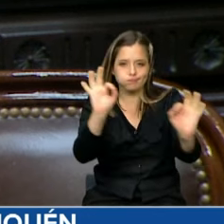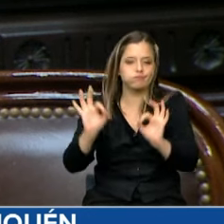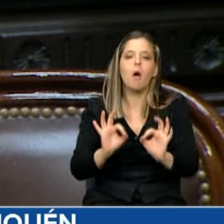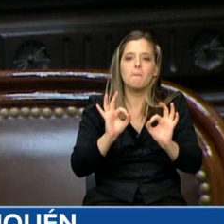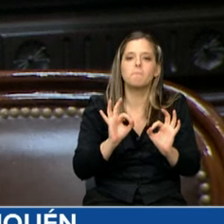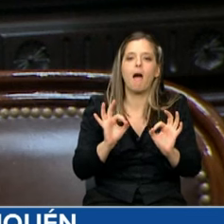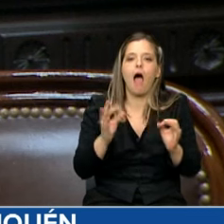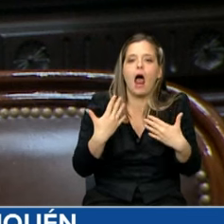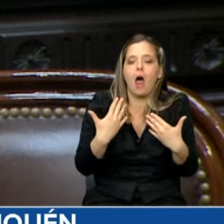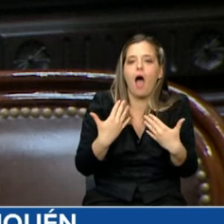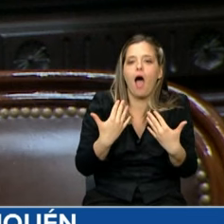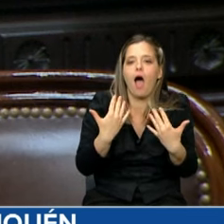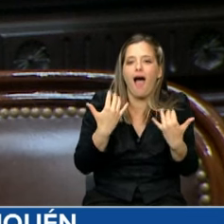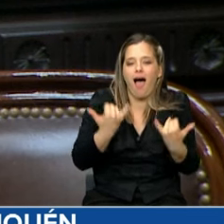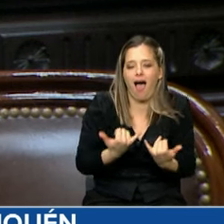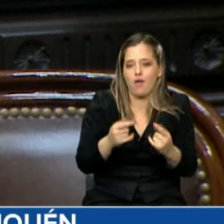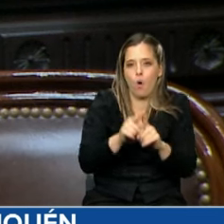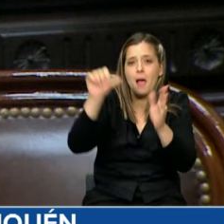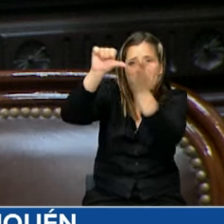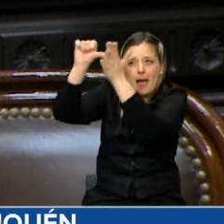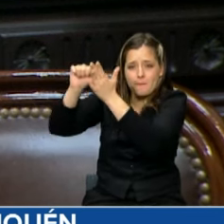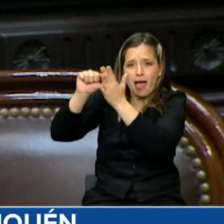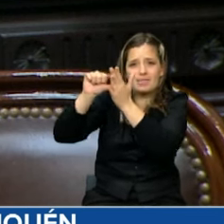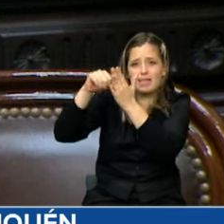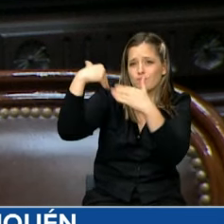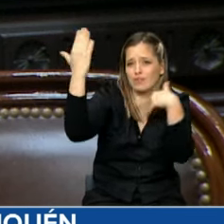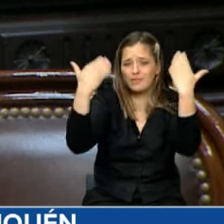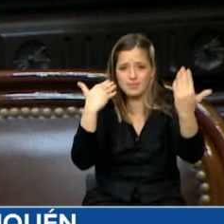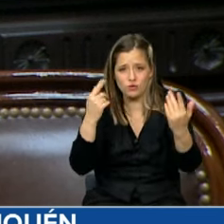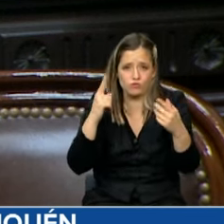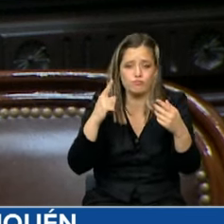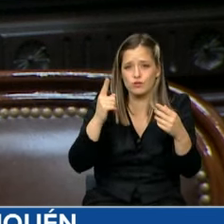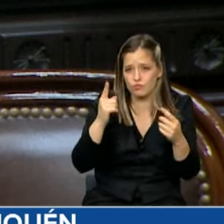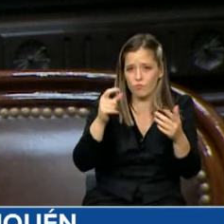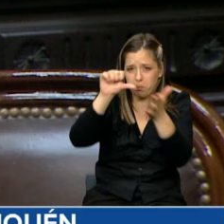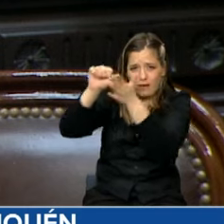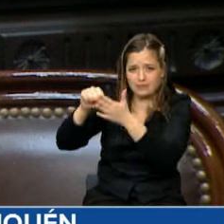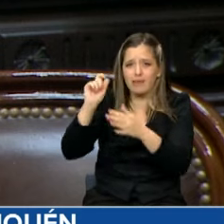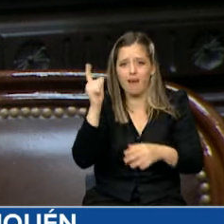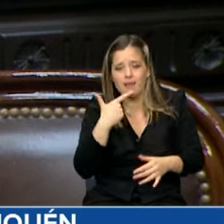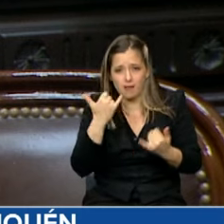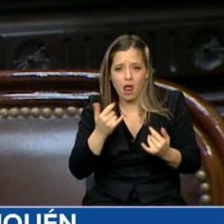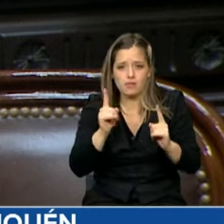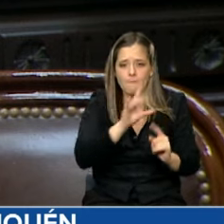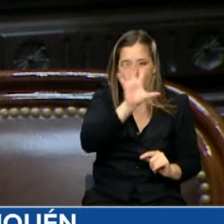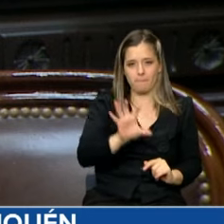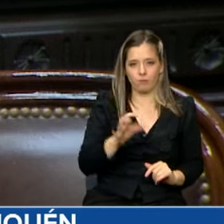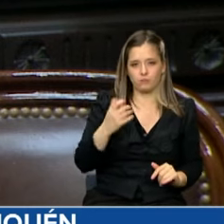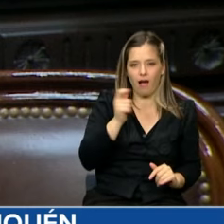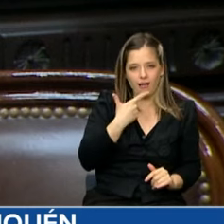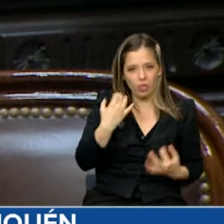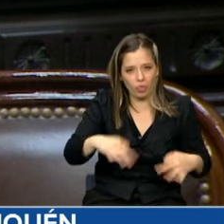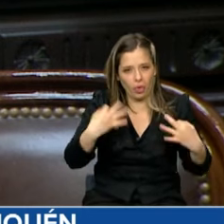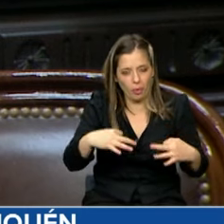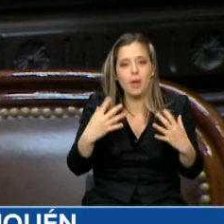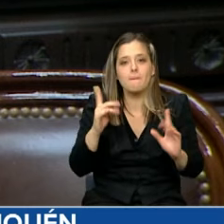esta provisión en los vecinos países Incluso en todo el cono Sur Pero para esto También nosotros siempre decimos que hay que